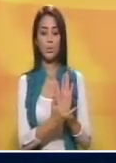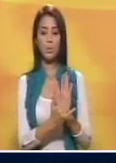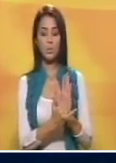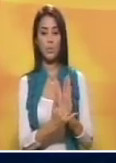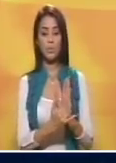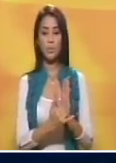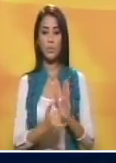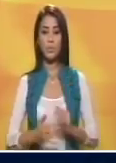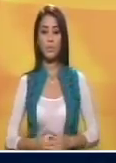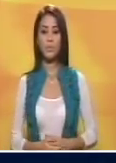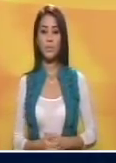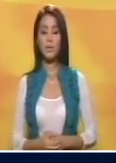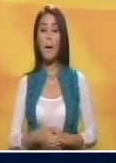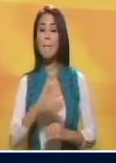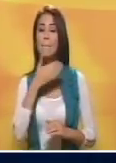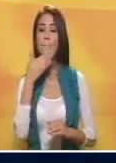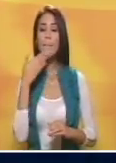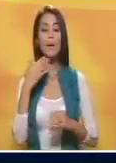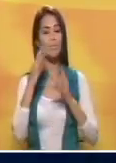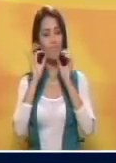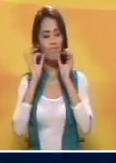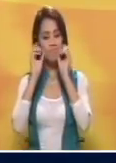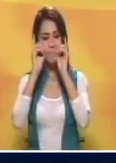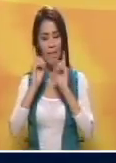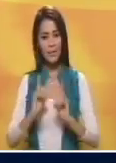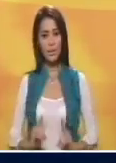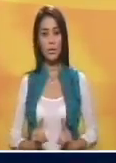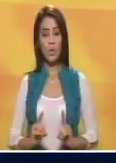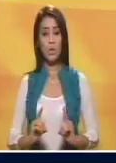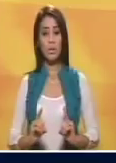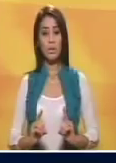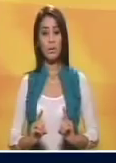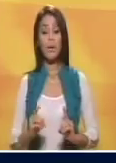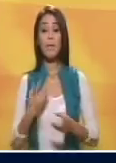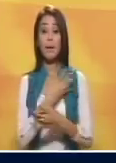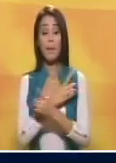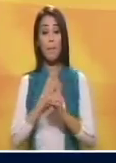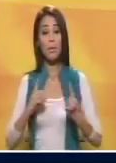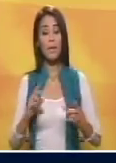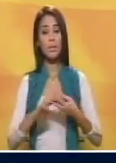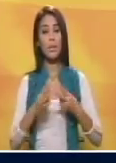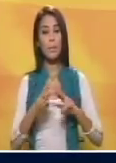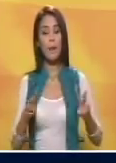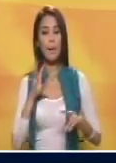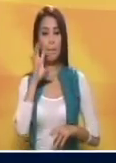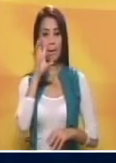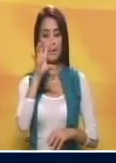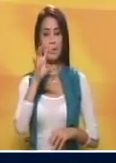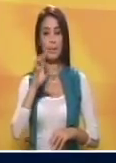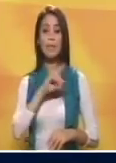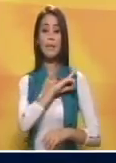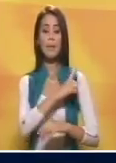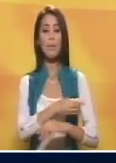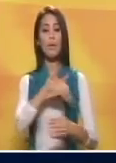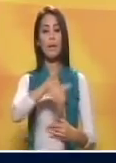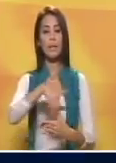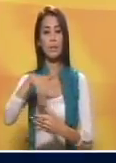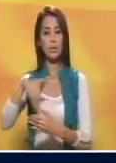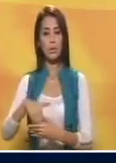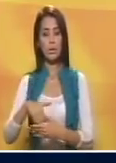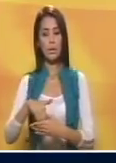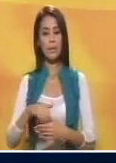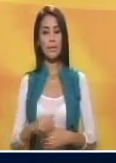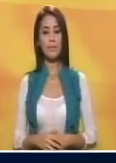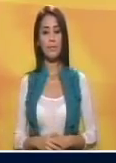tomar las mejores decisiones en beneficio de la democracia y la paz del país, y el poder electoral poder